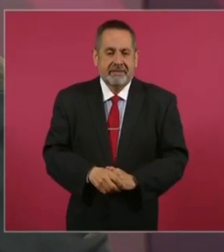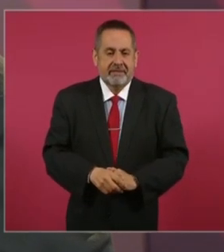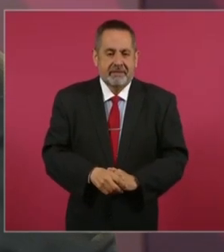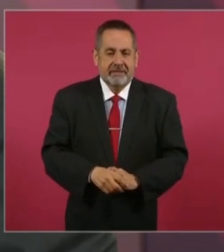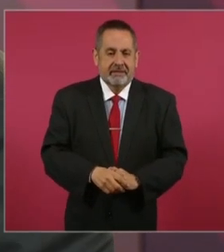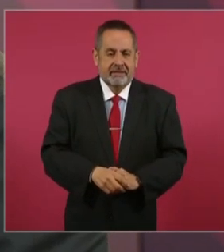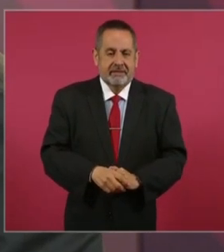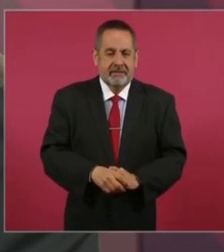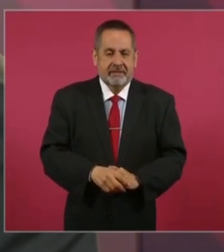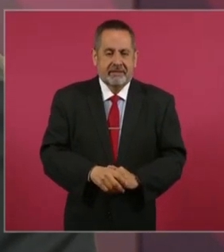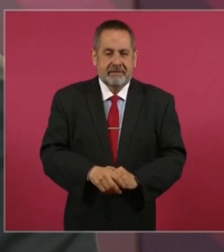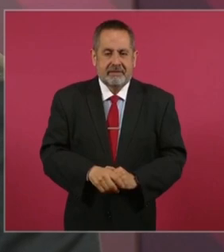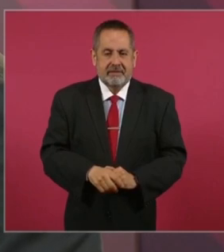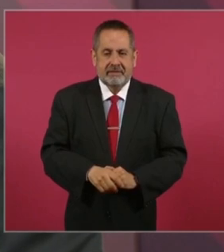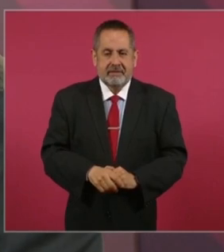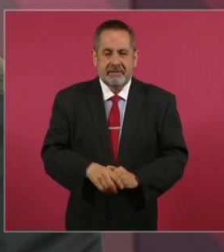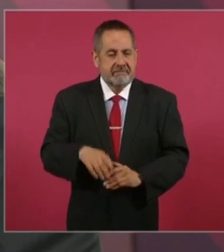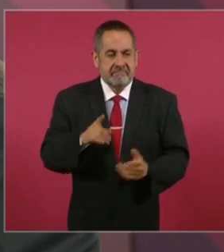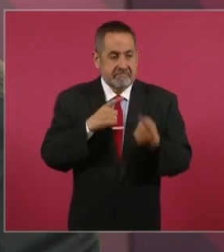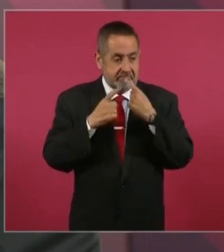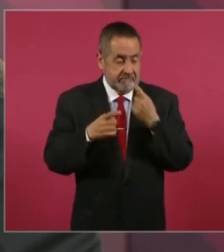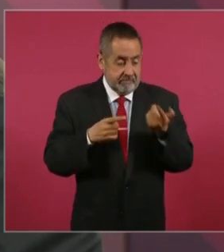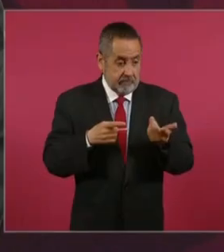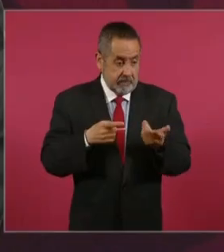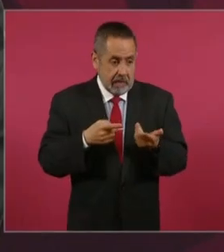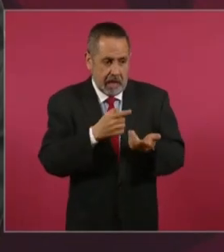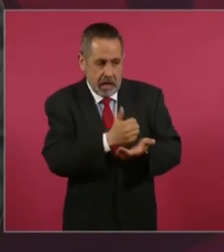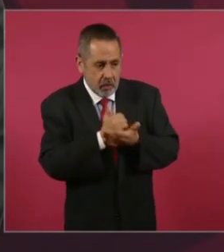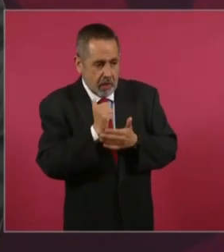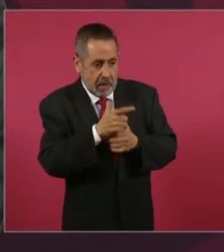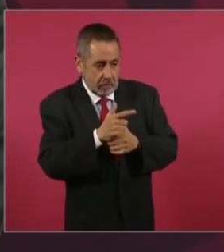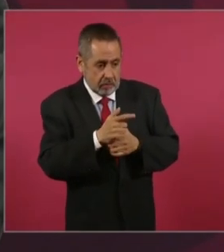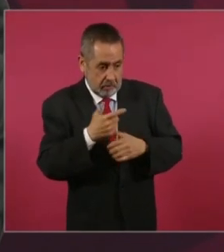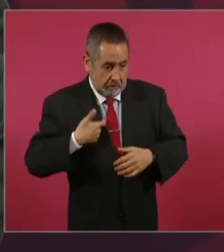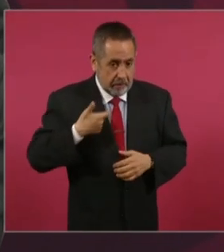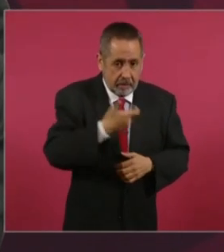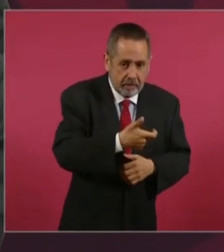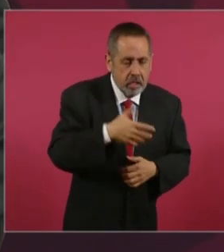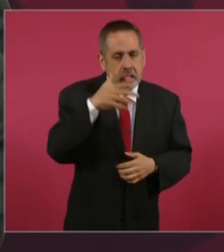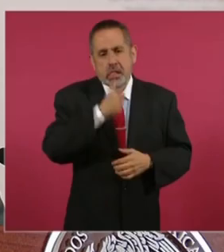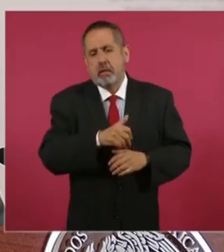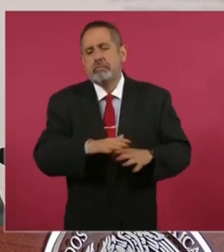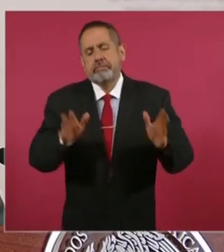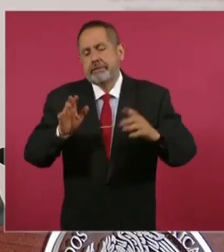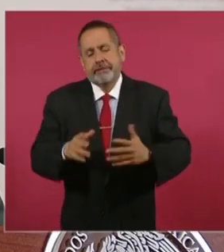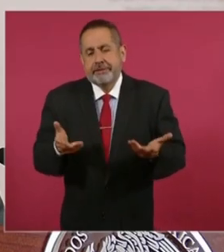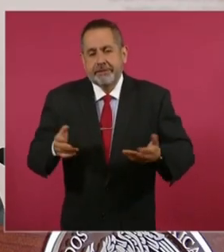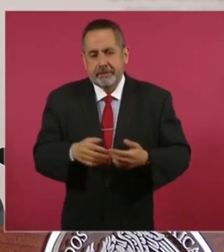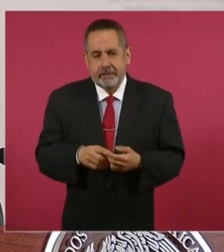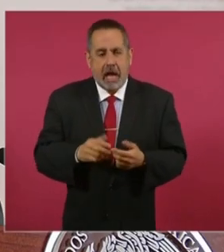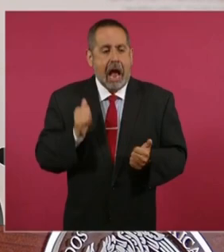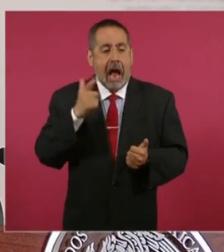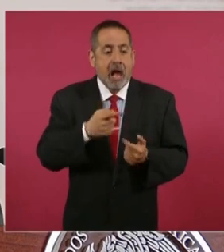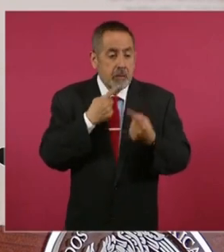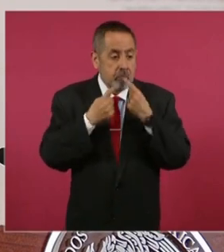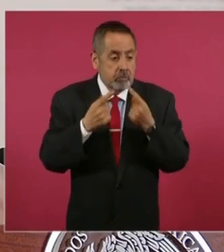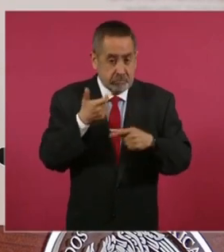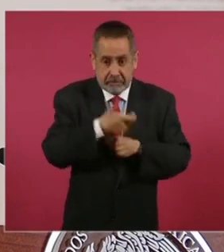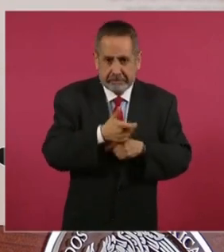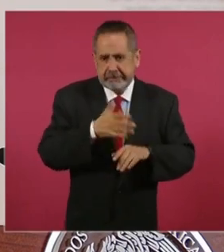y toda consulta causa honoraria entonces